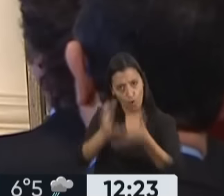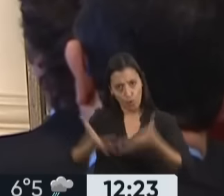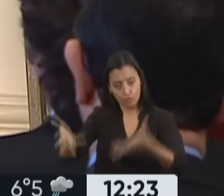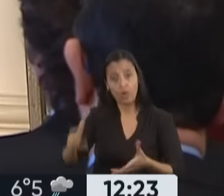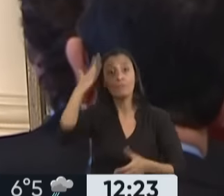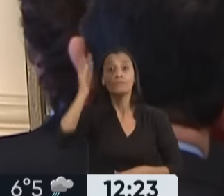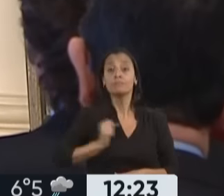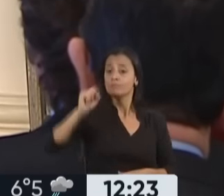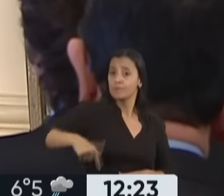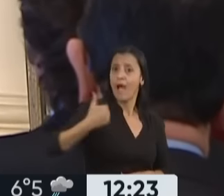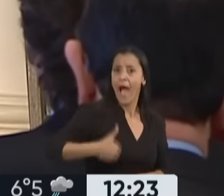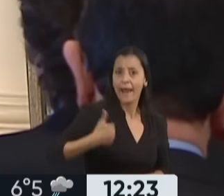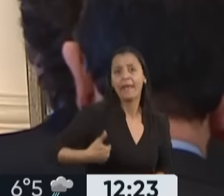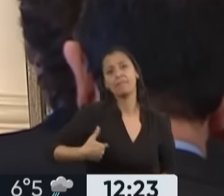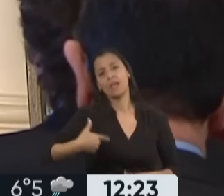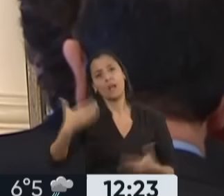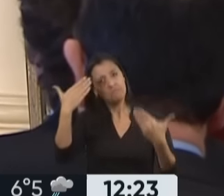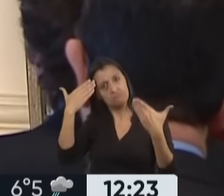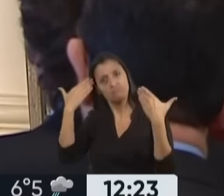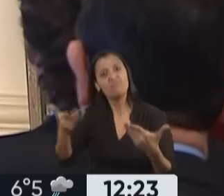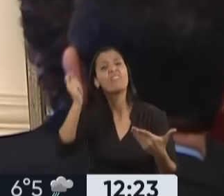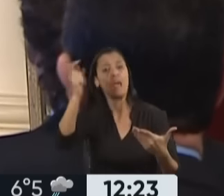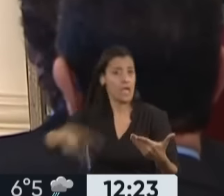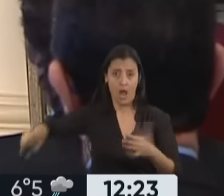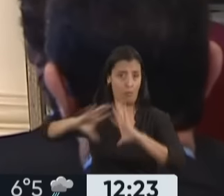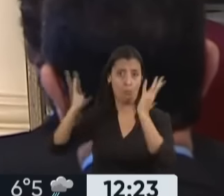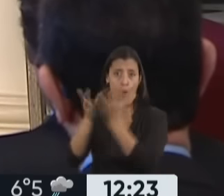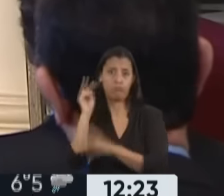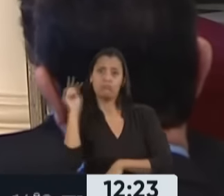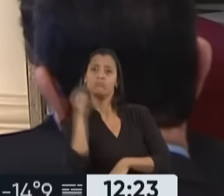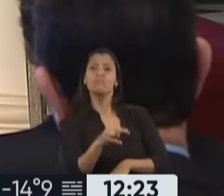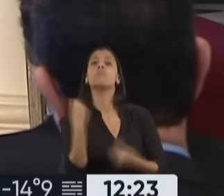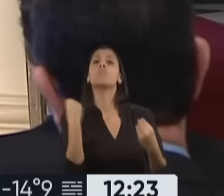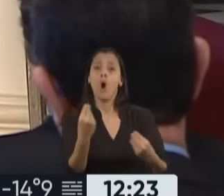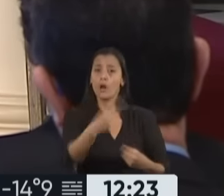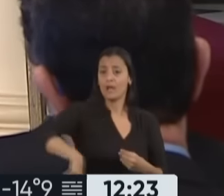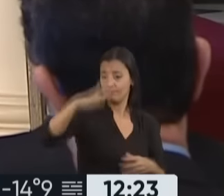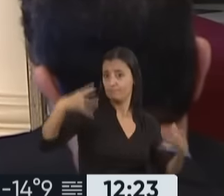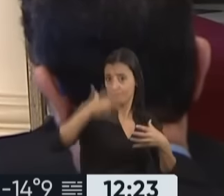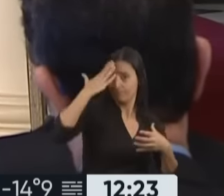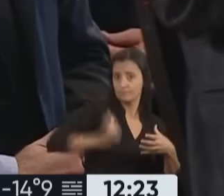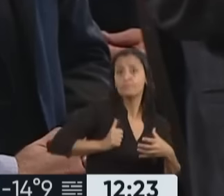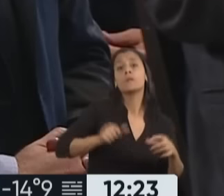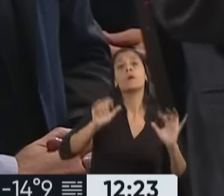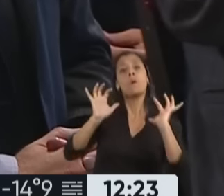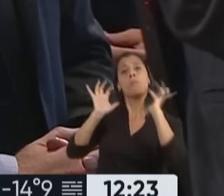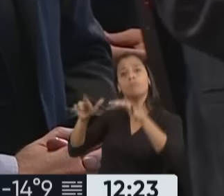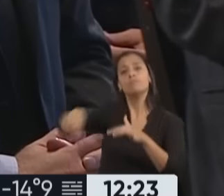se ganaron el reconocimiento de todo el mundo por haber estado en las